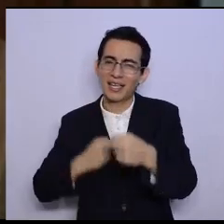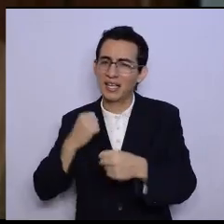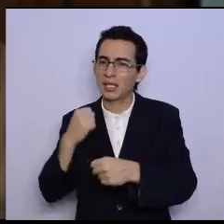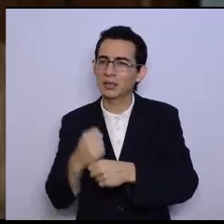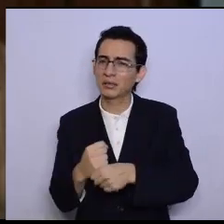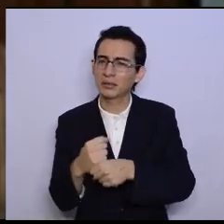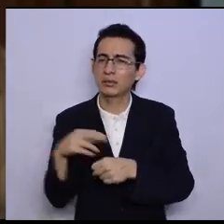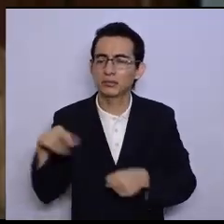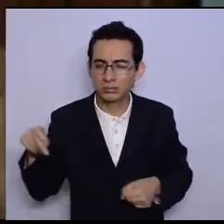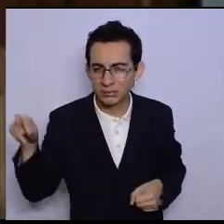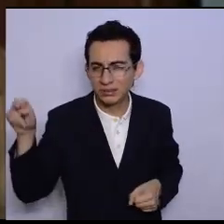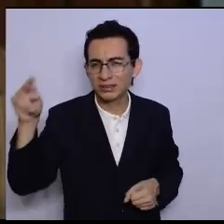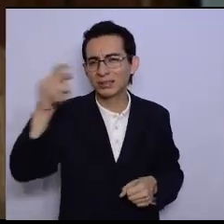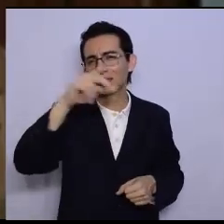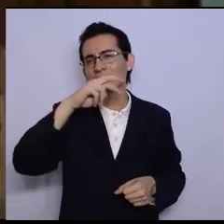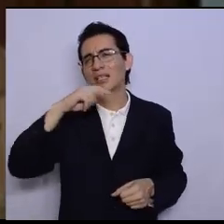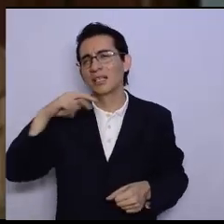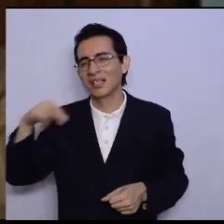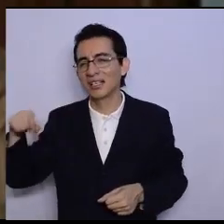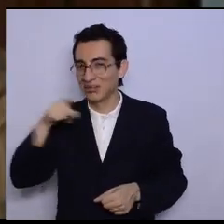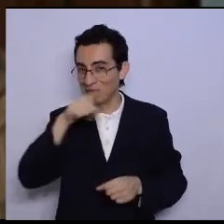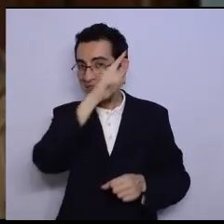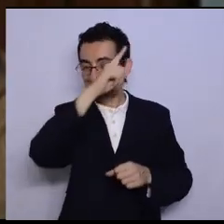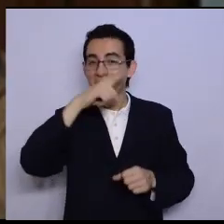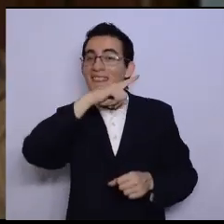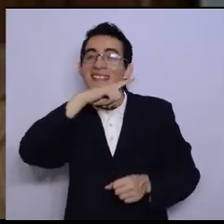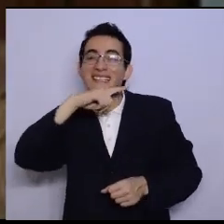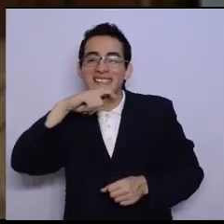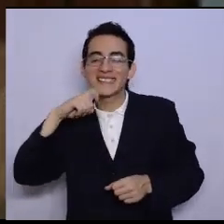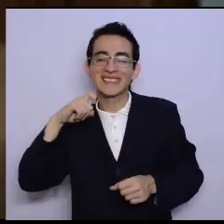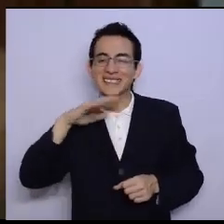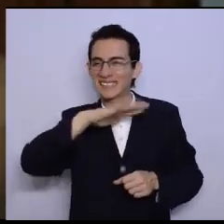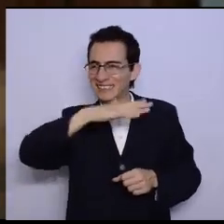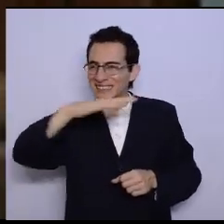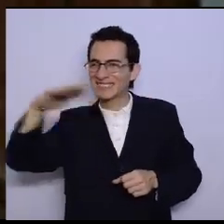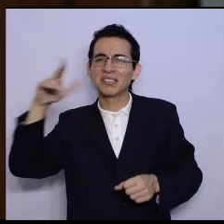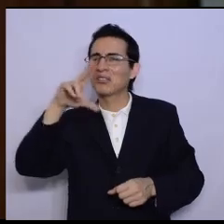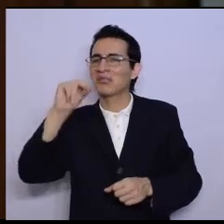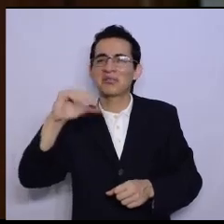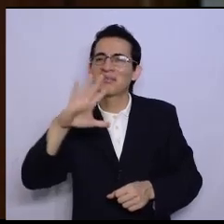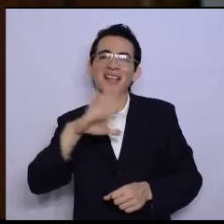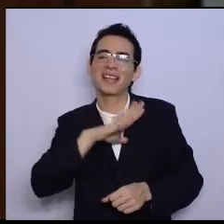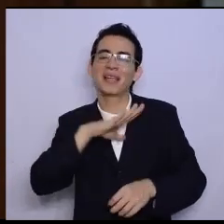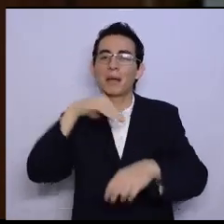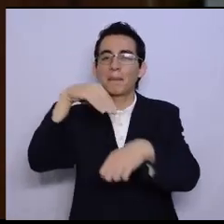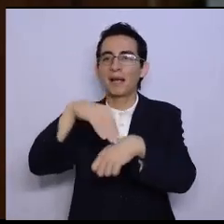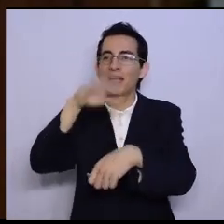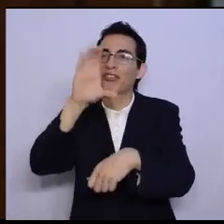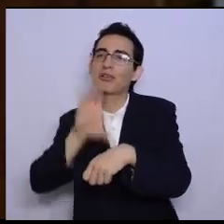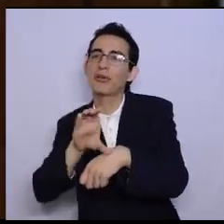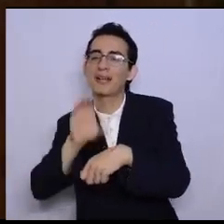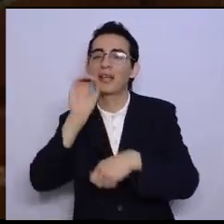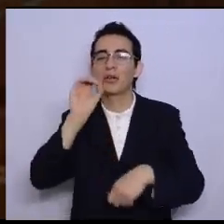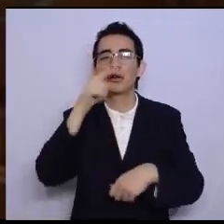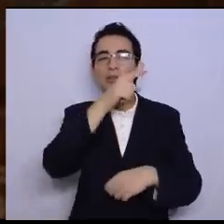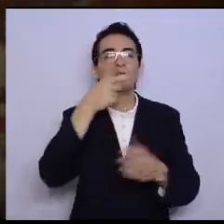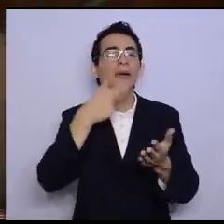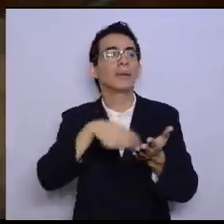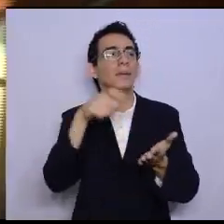Miren, no hay McDonald's, no hay 7-Eleven, no hay nada, no hay nada. Cuando, alguna que otra